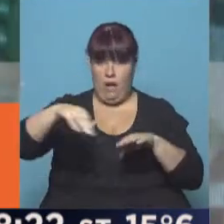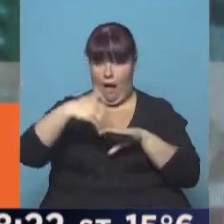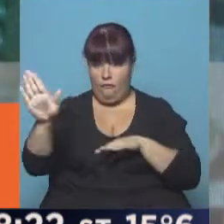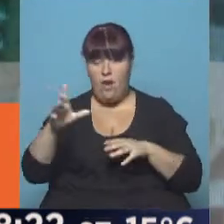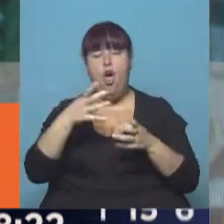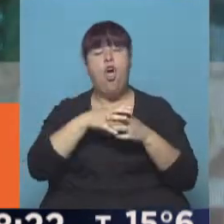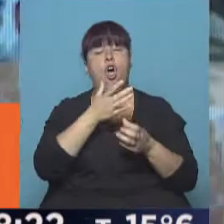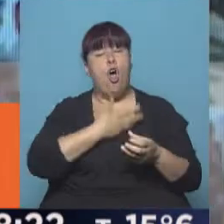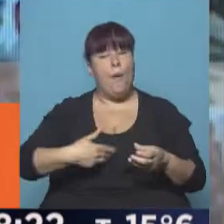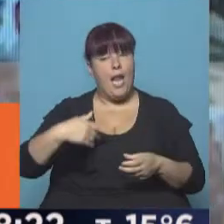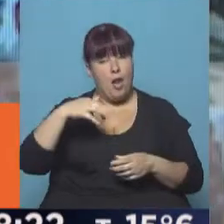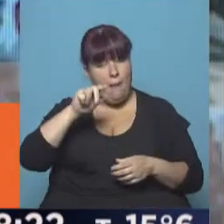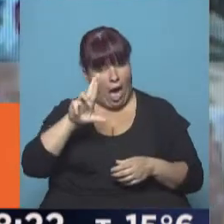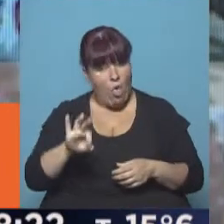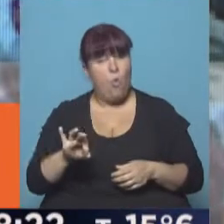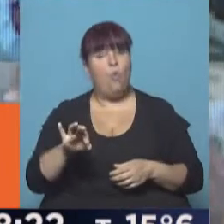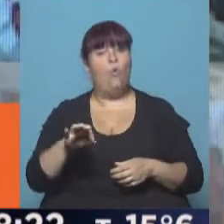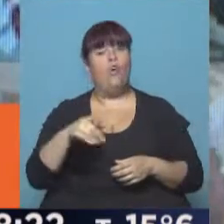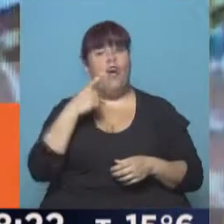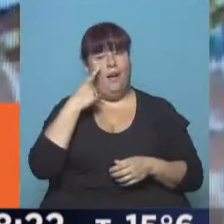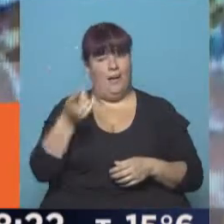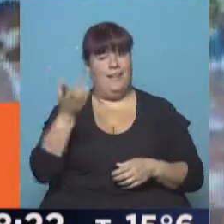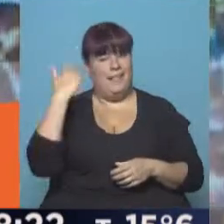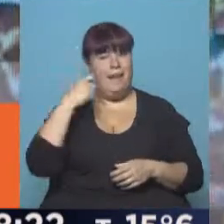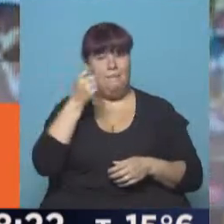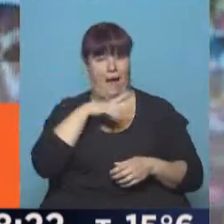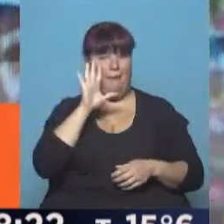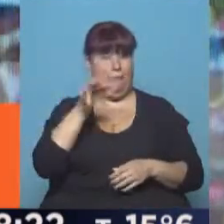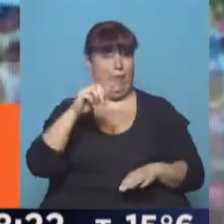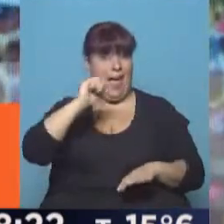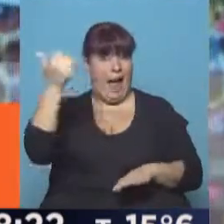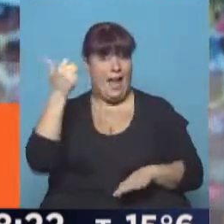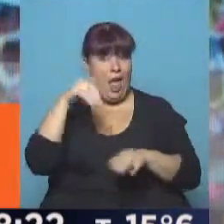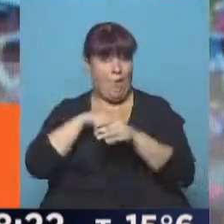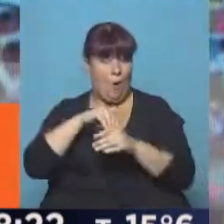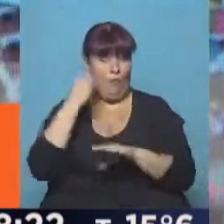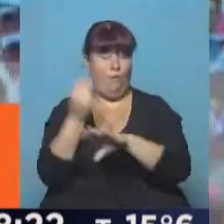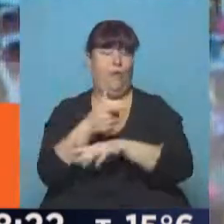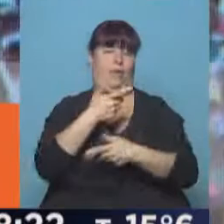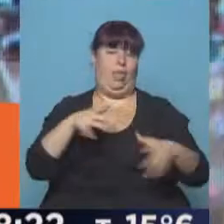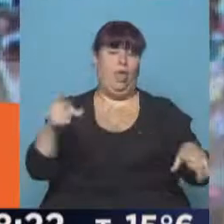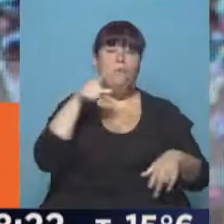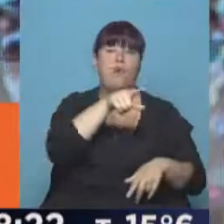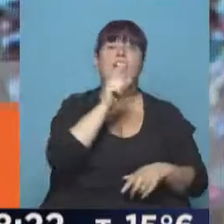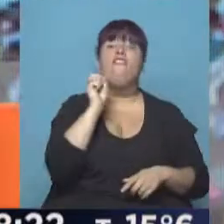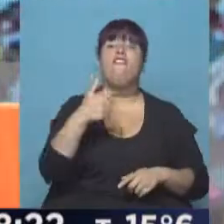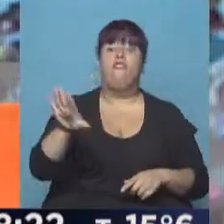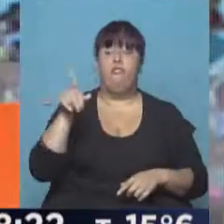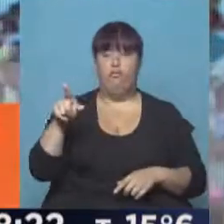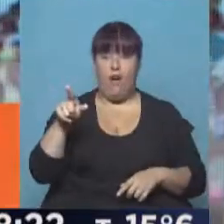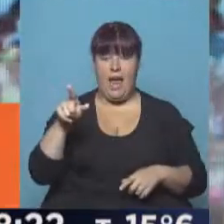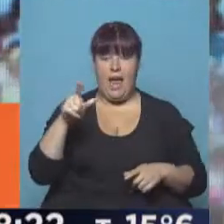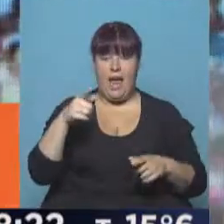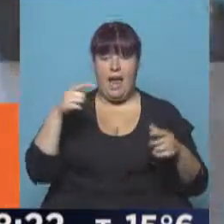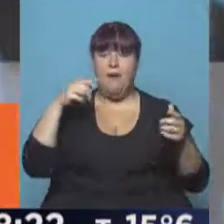de Maduro le había visto las orejas al lobo de Mauricio Macri cuando ganó las elecciones, porque quien ha impulsado realmente este tipo